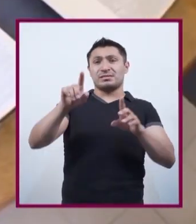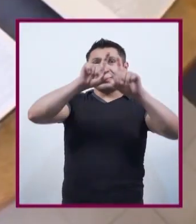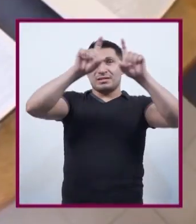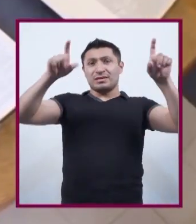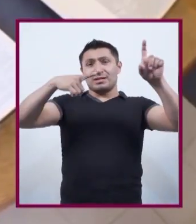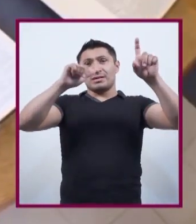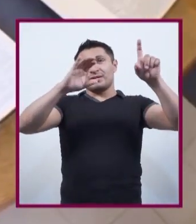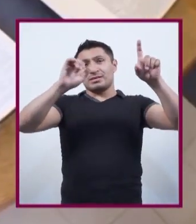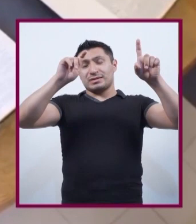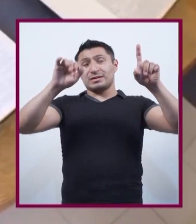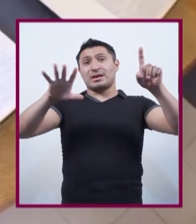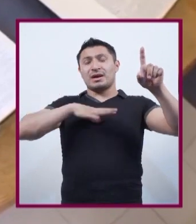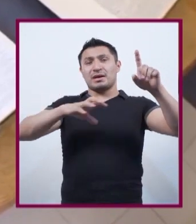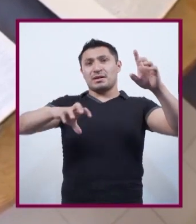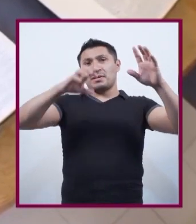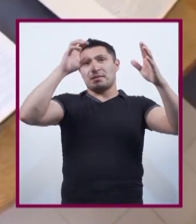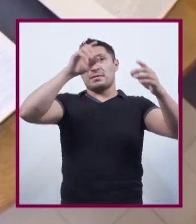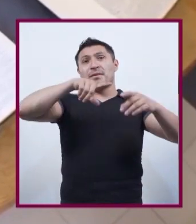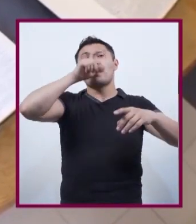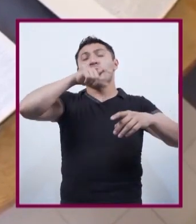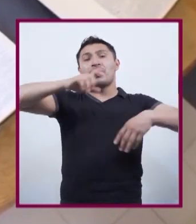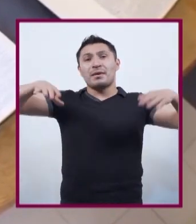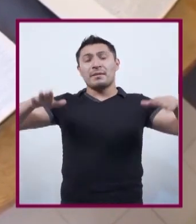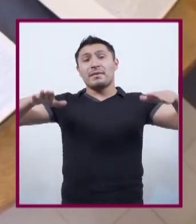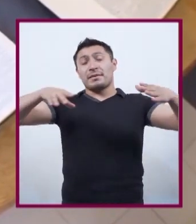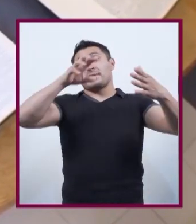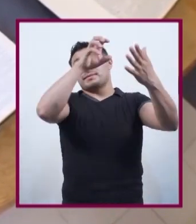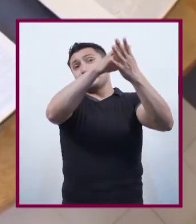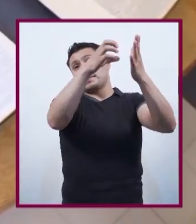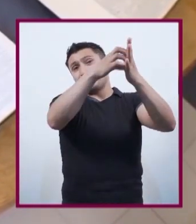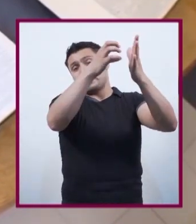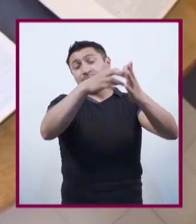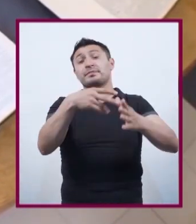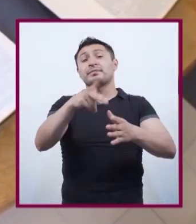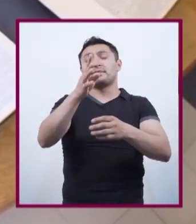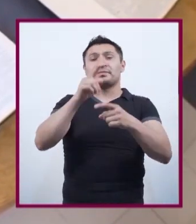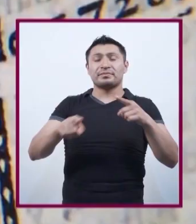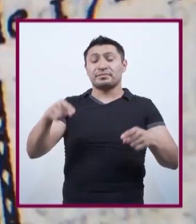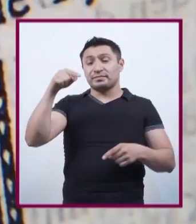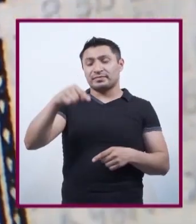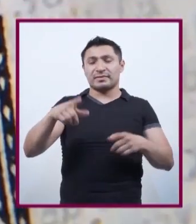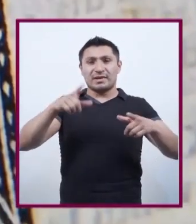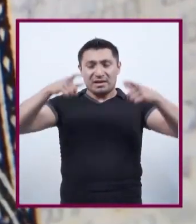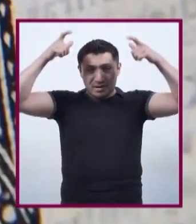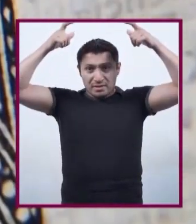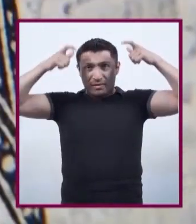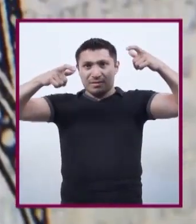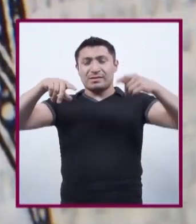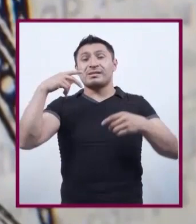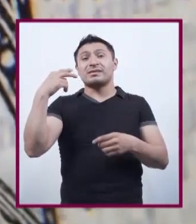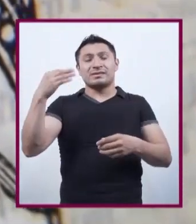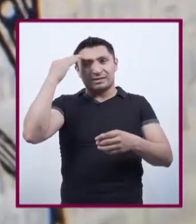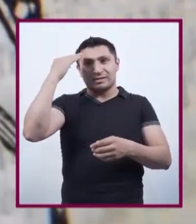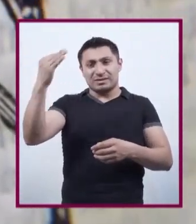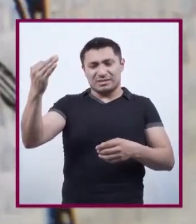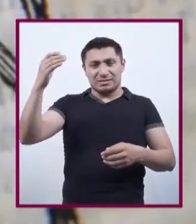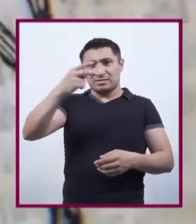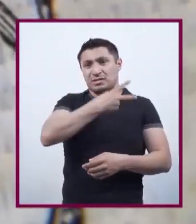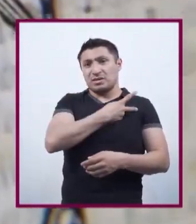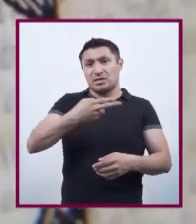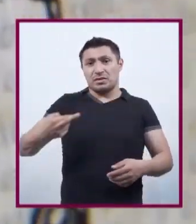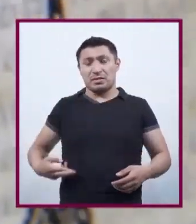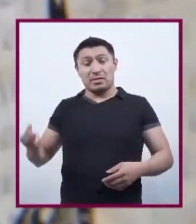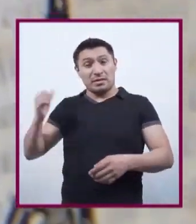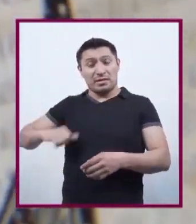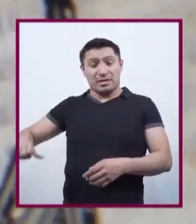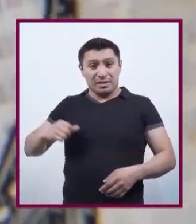cabezal de la Gaceta tiene el escudo nacional, pero la diferencia es que tenemos aquí la coronita que nos